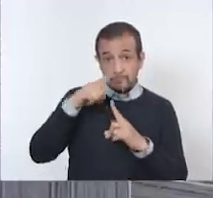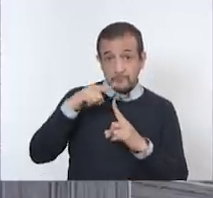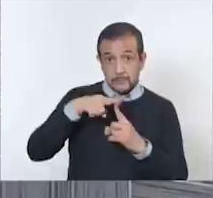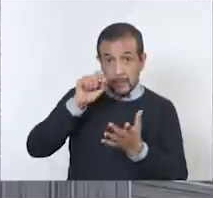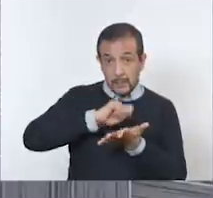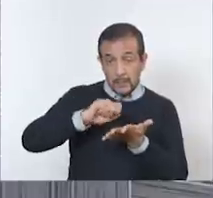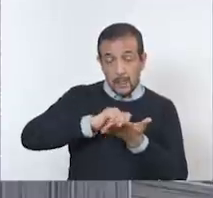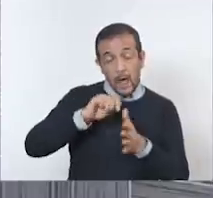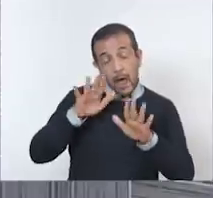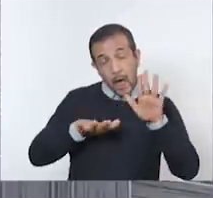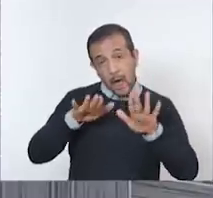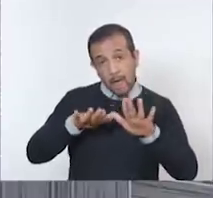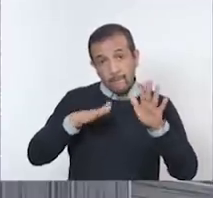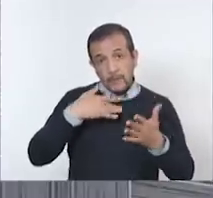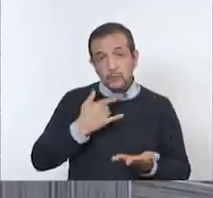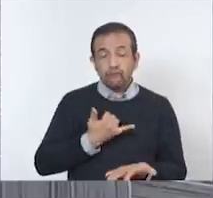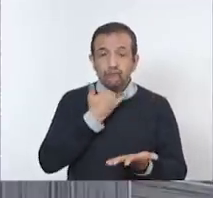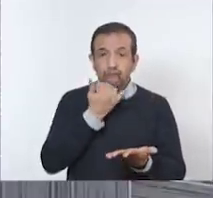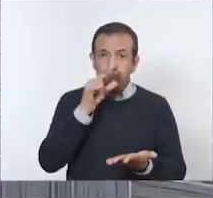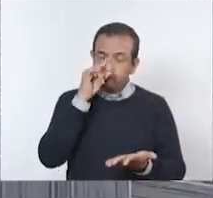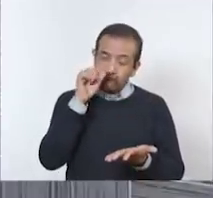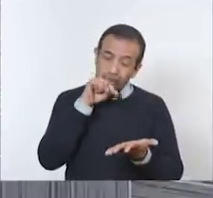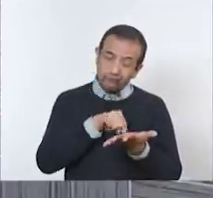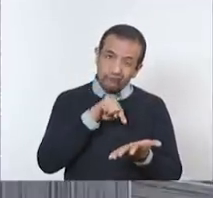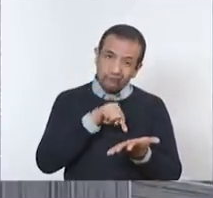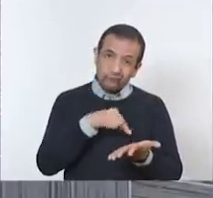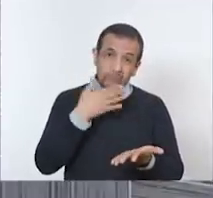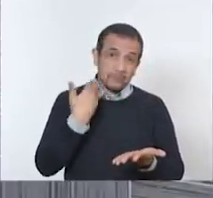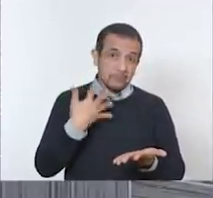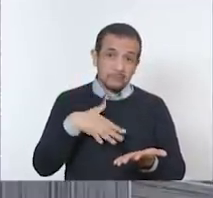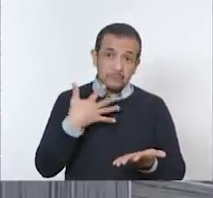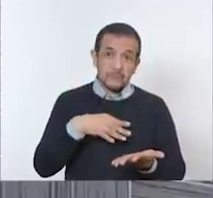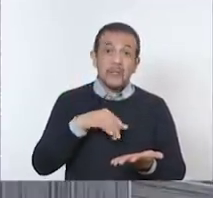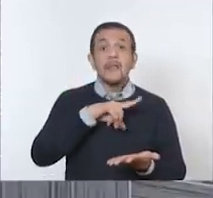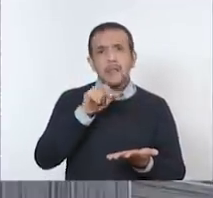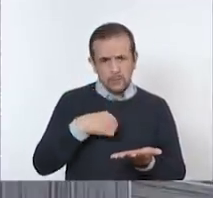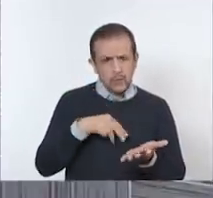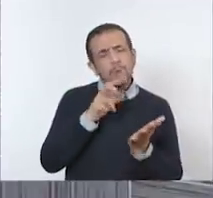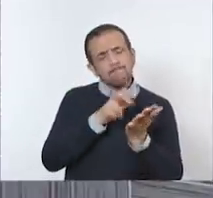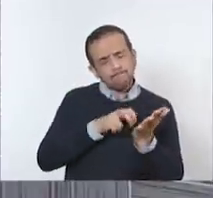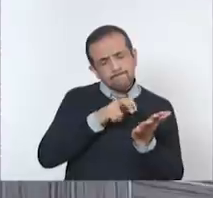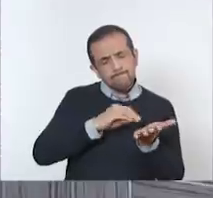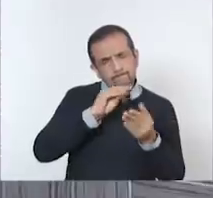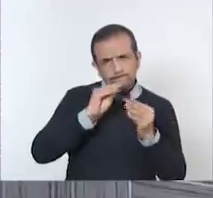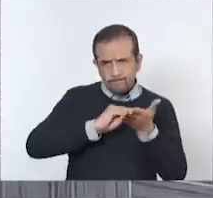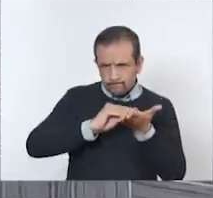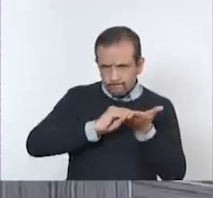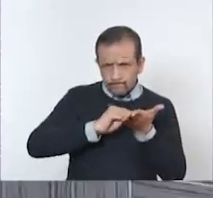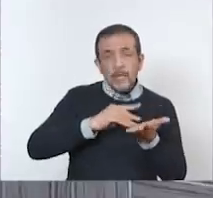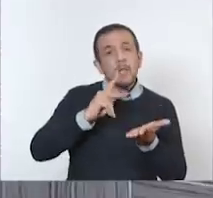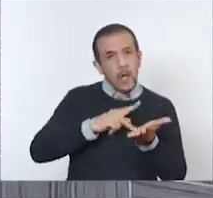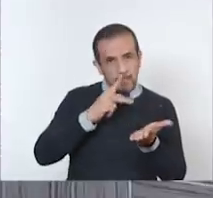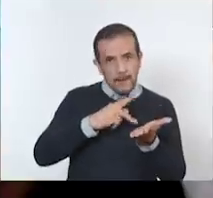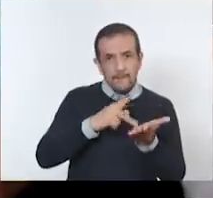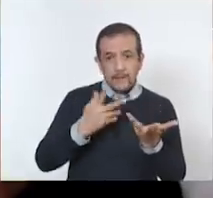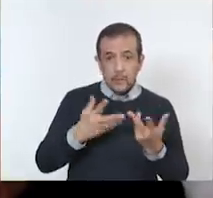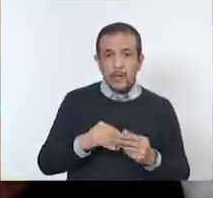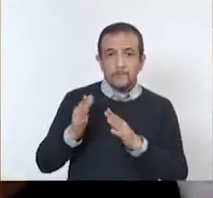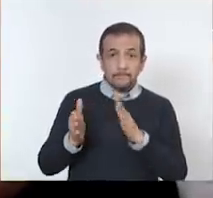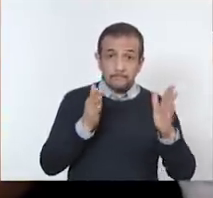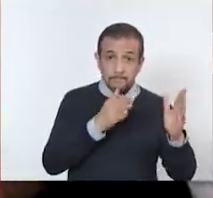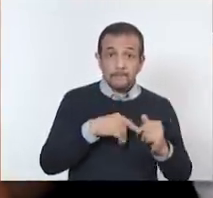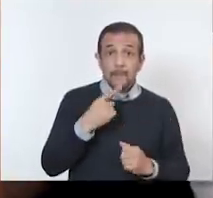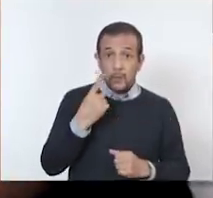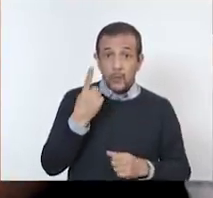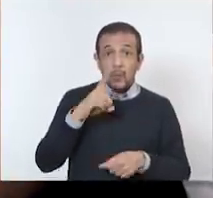tarea a veces me equivoco y después lo corrijo y lo vuelvo a hacer. Una